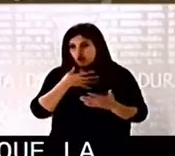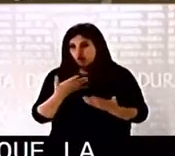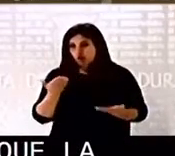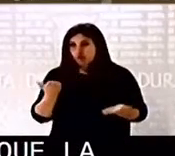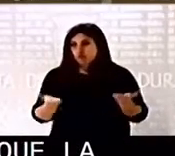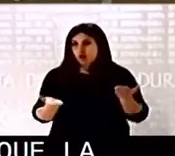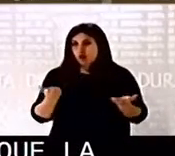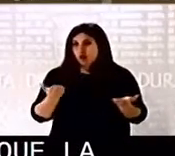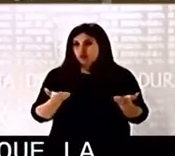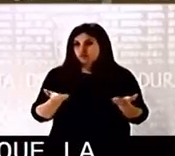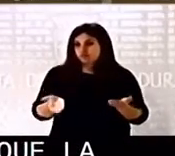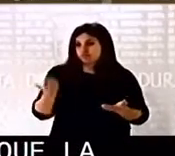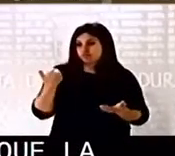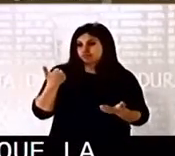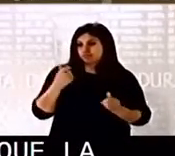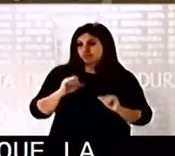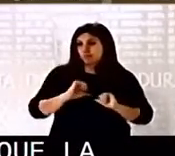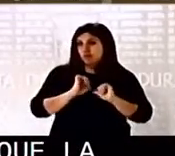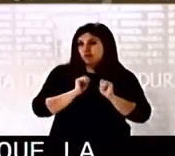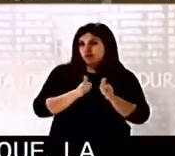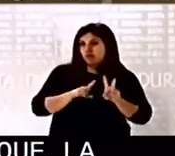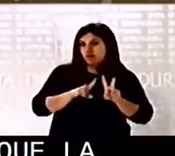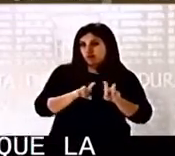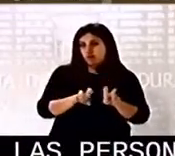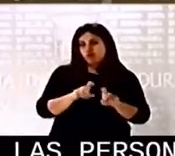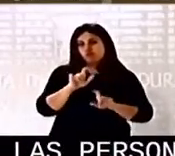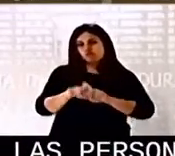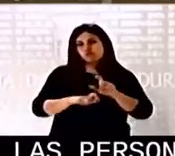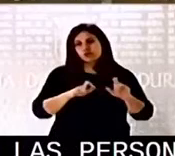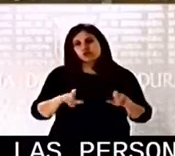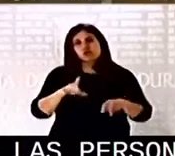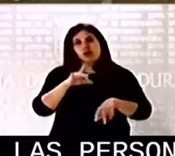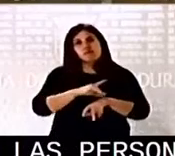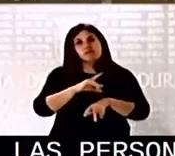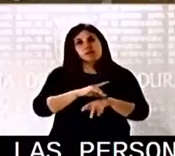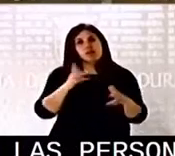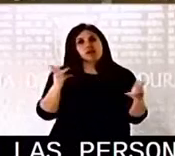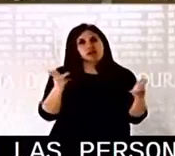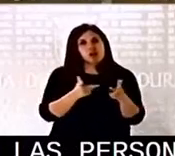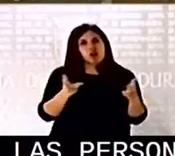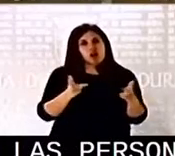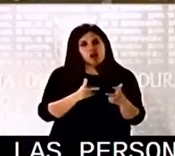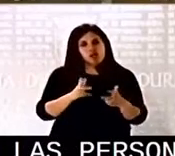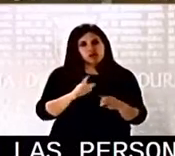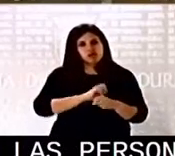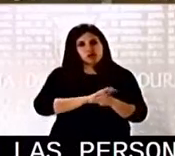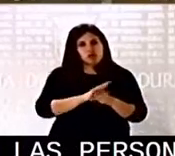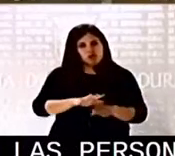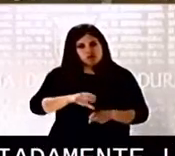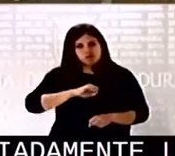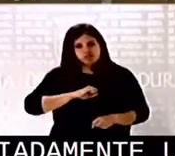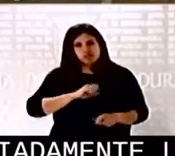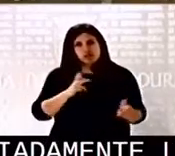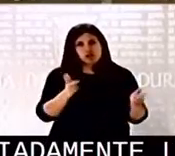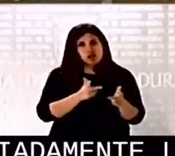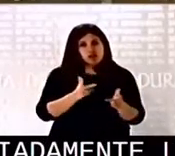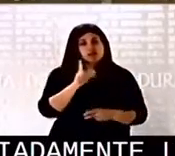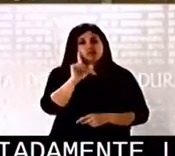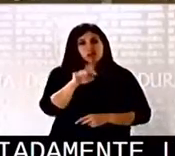infectados, la mayoría de las personas que padecían enfermedades graves y, desgraciadamente, la mayoría de los fallecidos